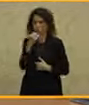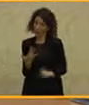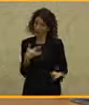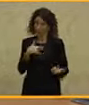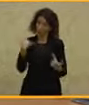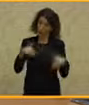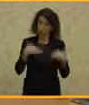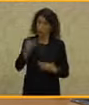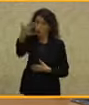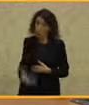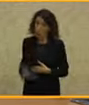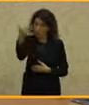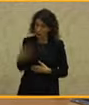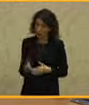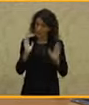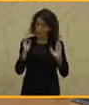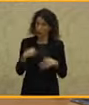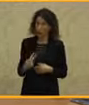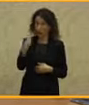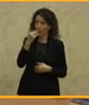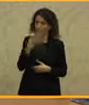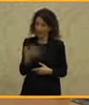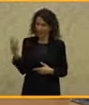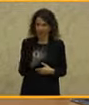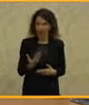mucho. Así que...